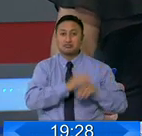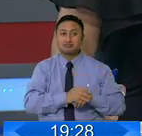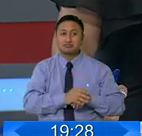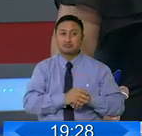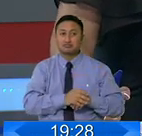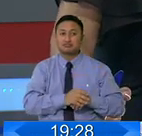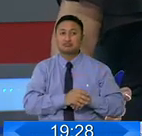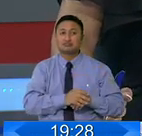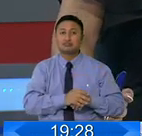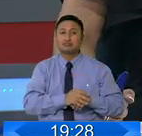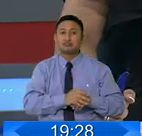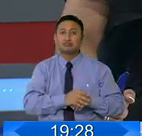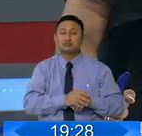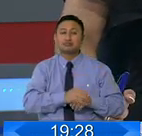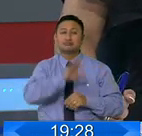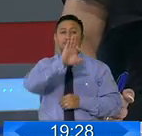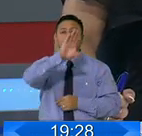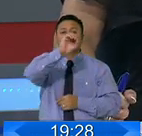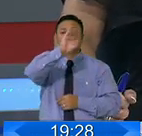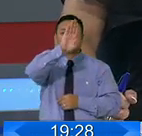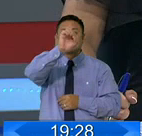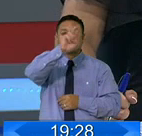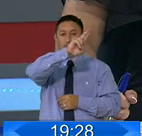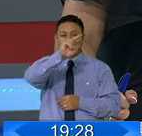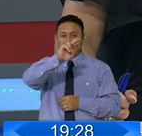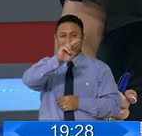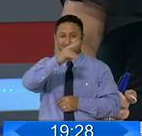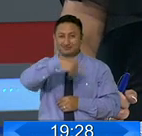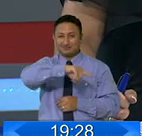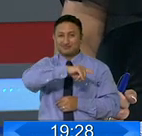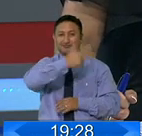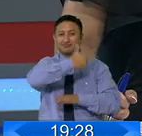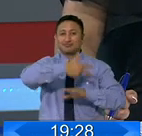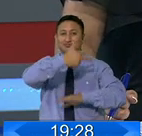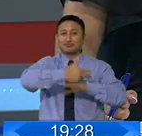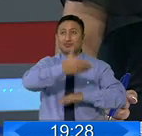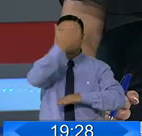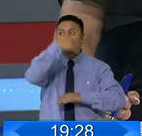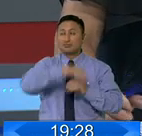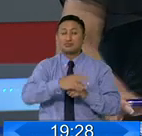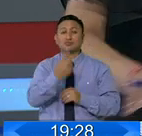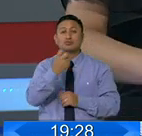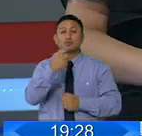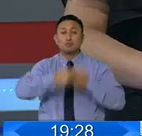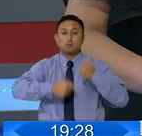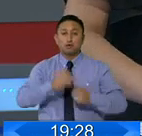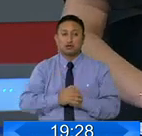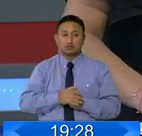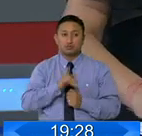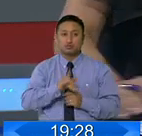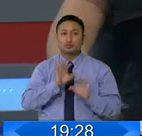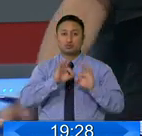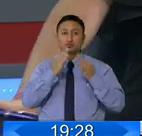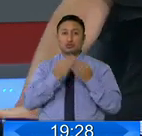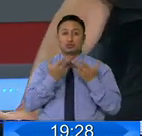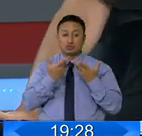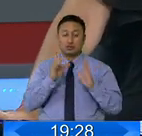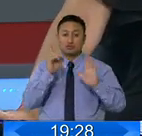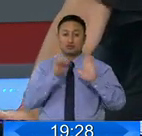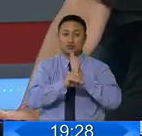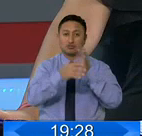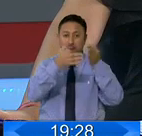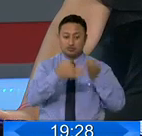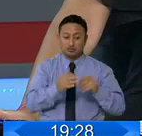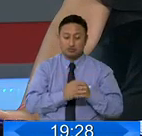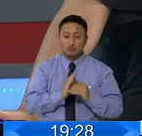el destacamento Tobar Donoso, ubicado en la provincia del Carchi el pasado 12 de mayo. Los familiares colocaron la denuncia